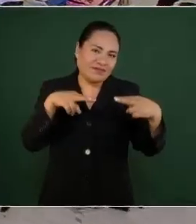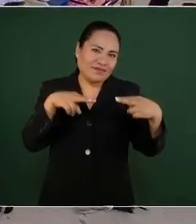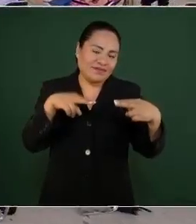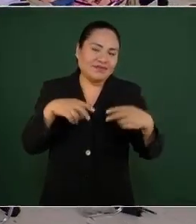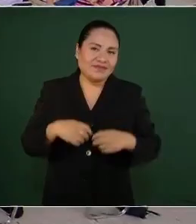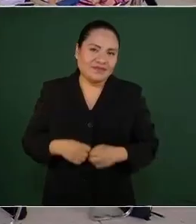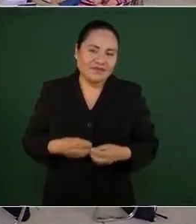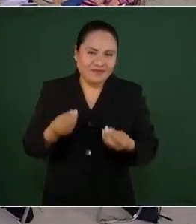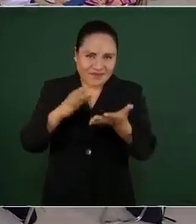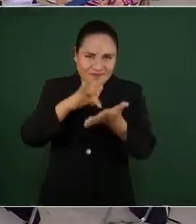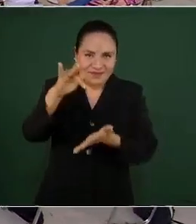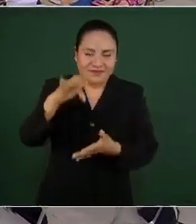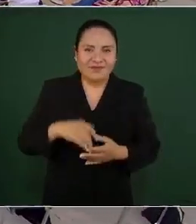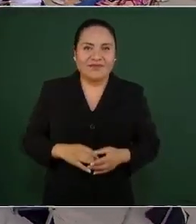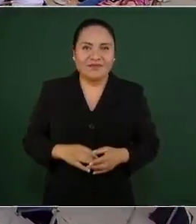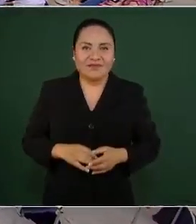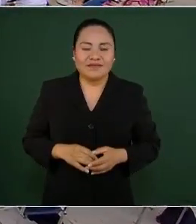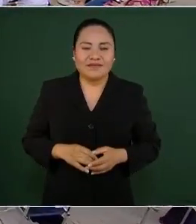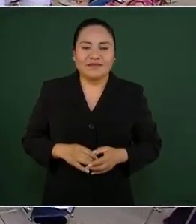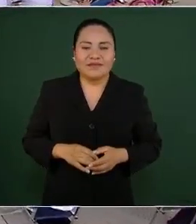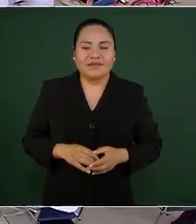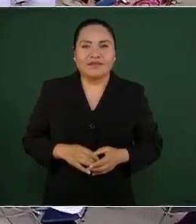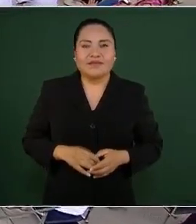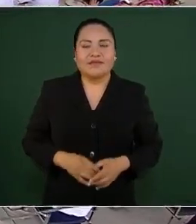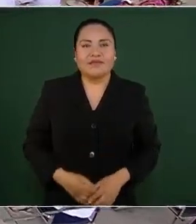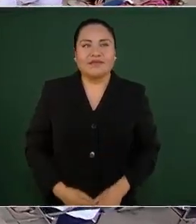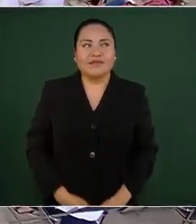Nos vemos. Muchas gracias.